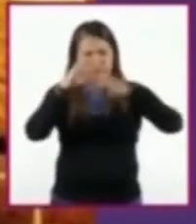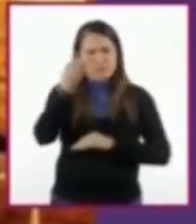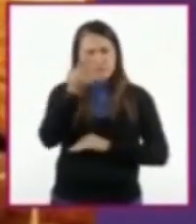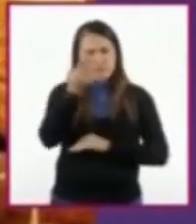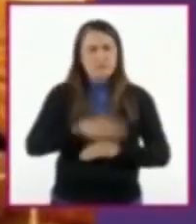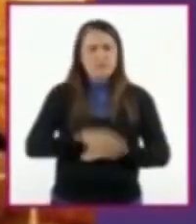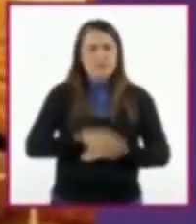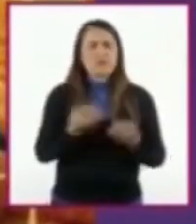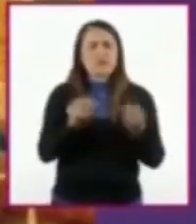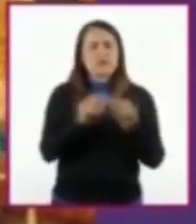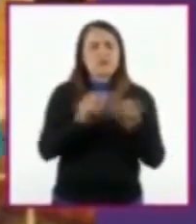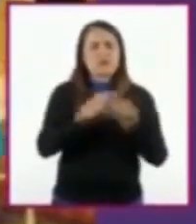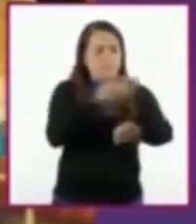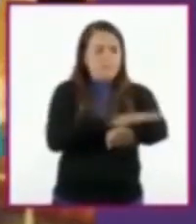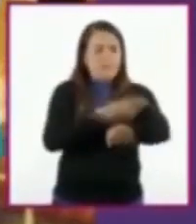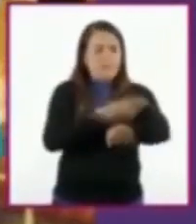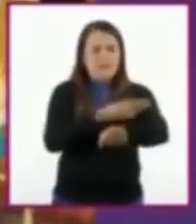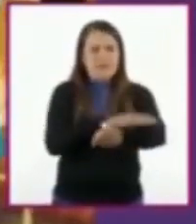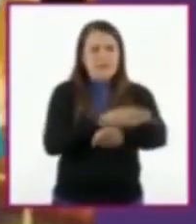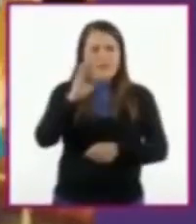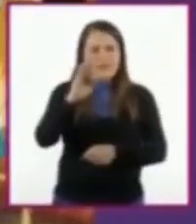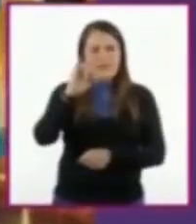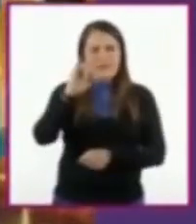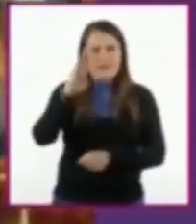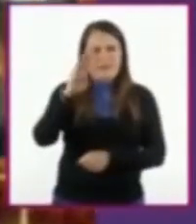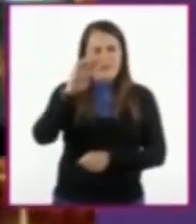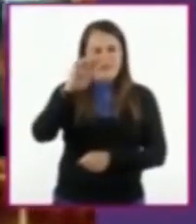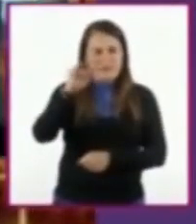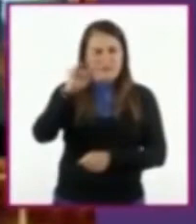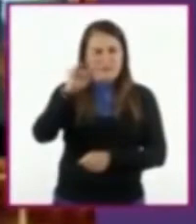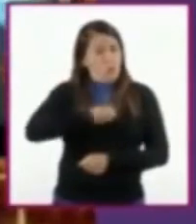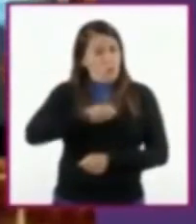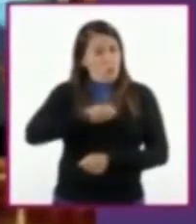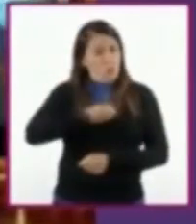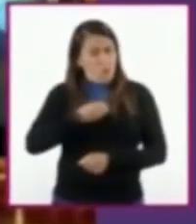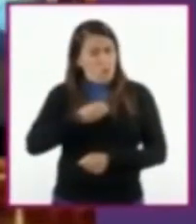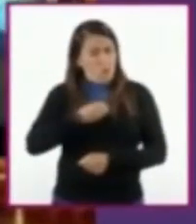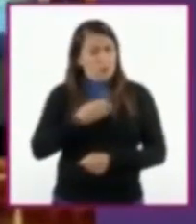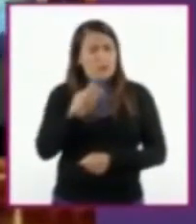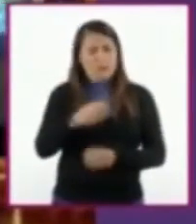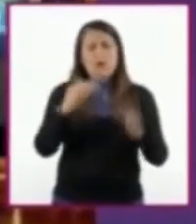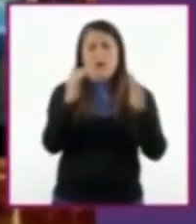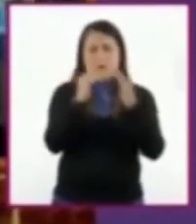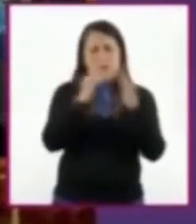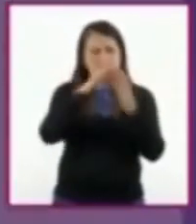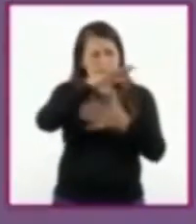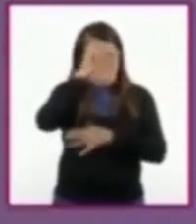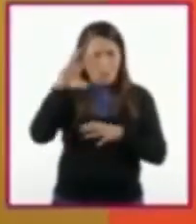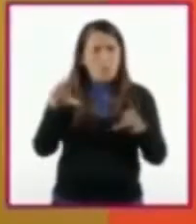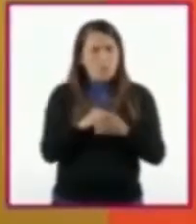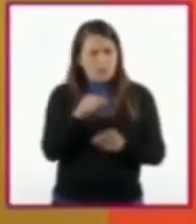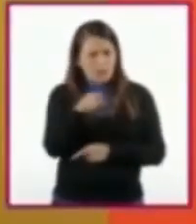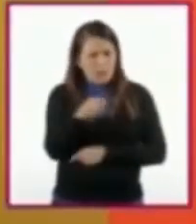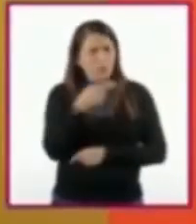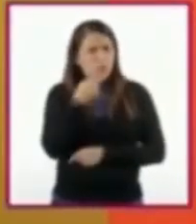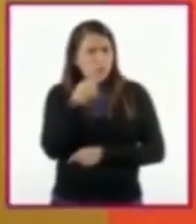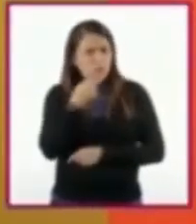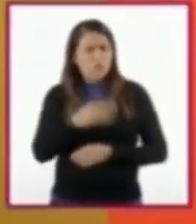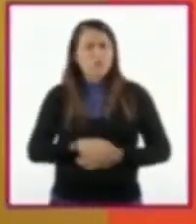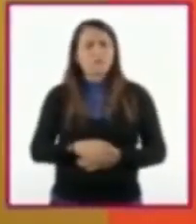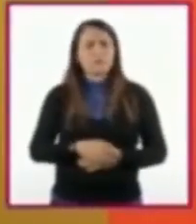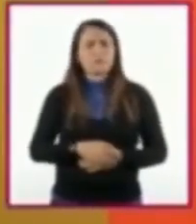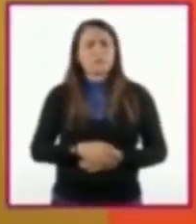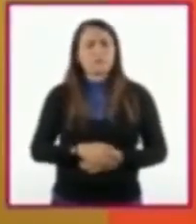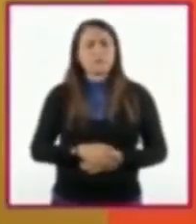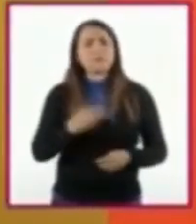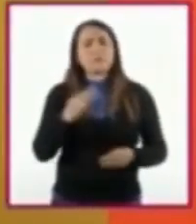productos de fibra de madera. Son muy resistentes e incluso se utilizan para construir casas enteras. Los materiales